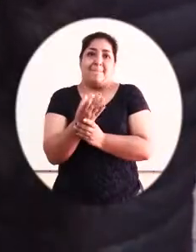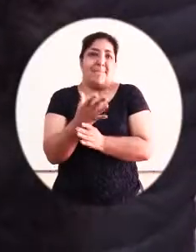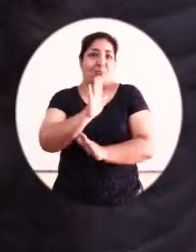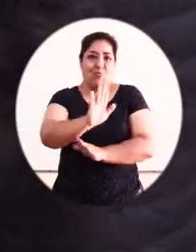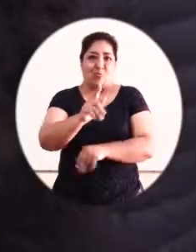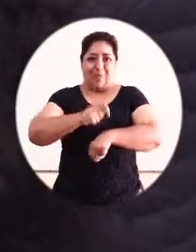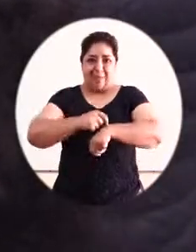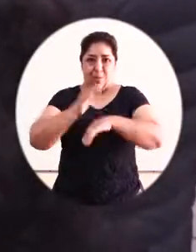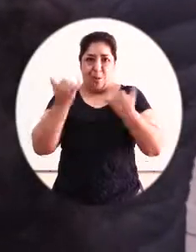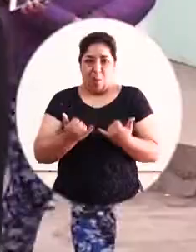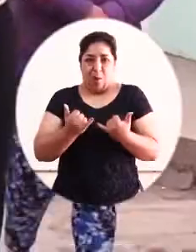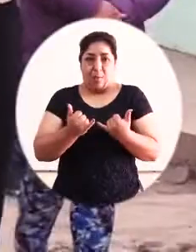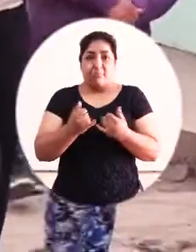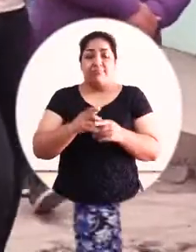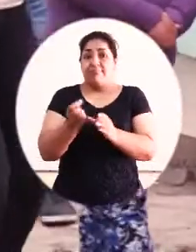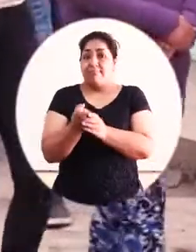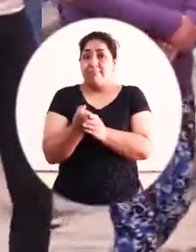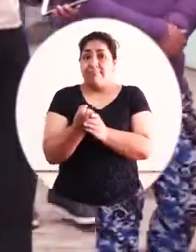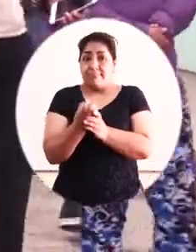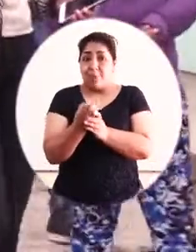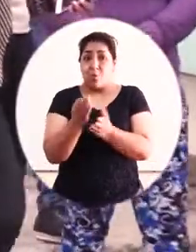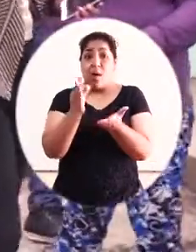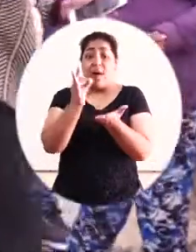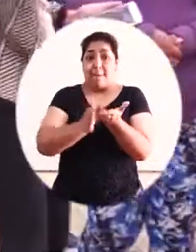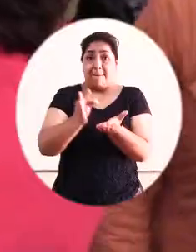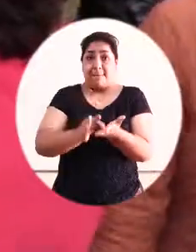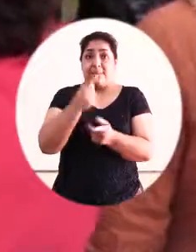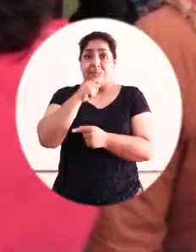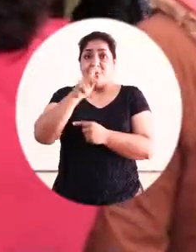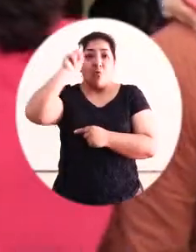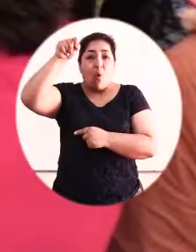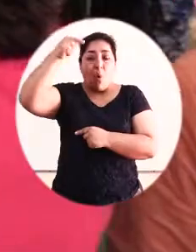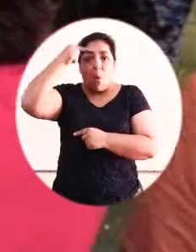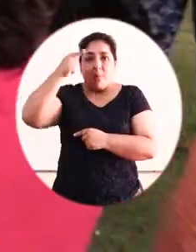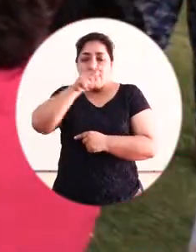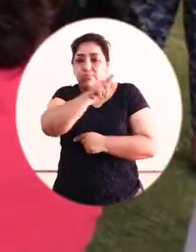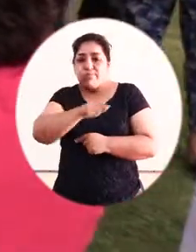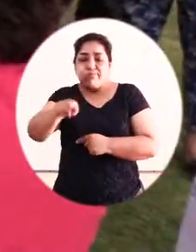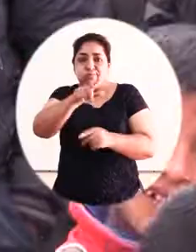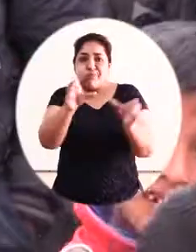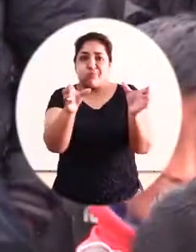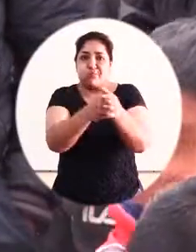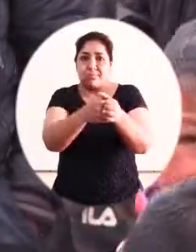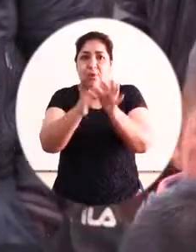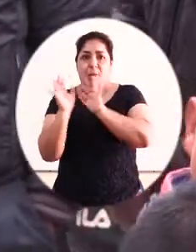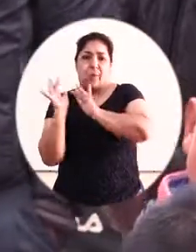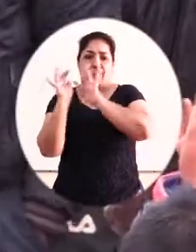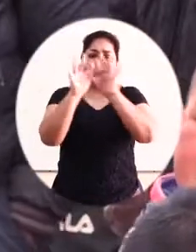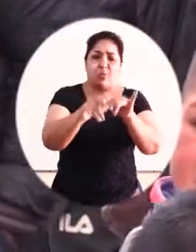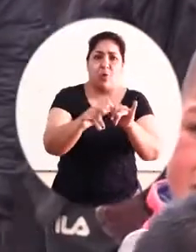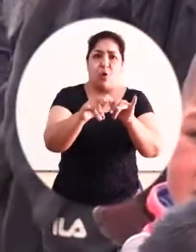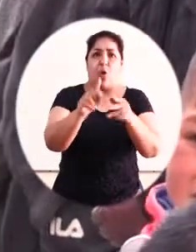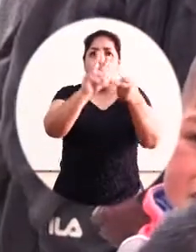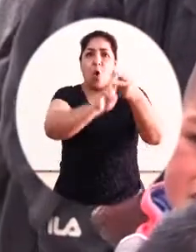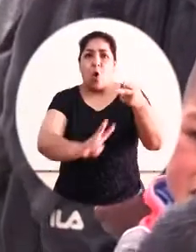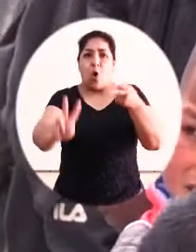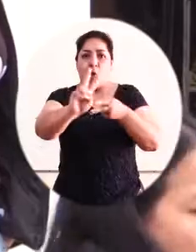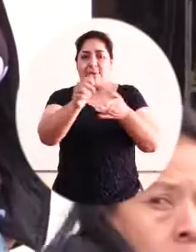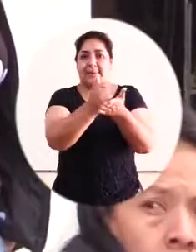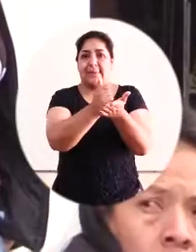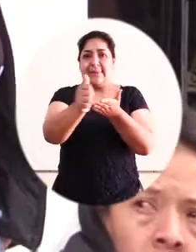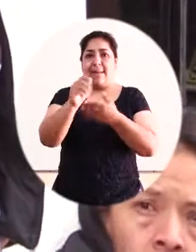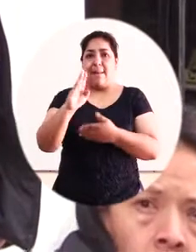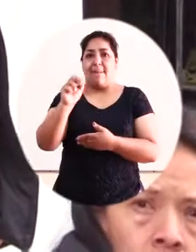para aquí en la capital de los nariñenses el gobernador y su equipo de trabajo llegaron al corregimiento de santa